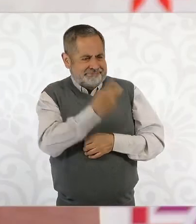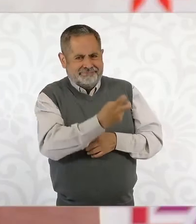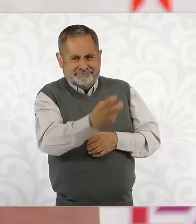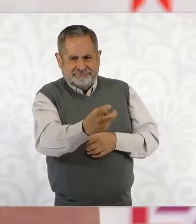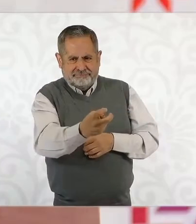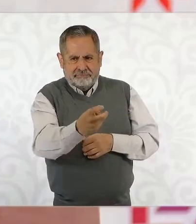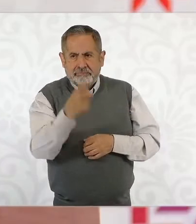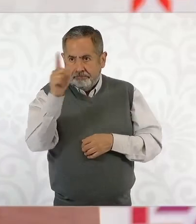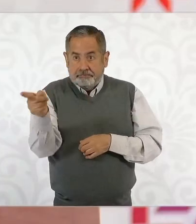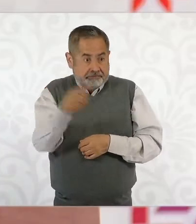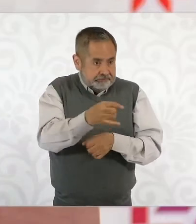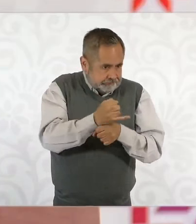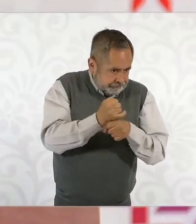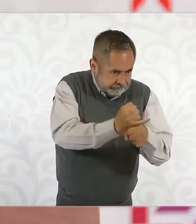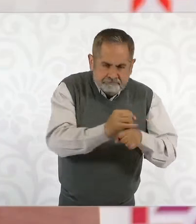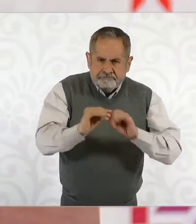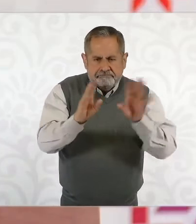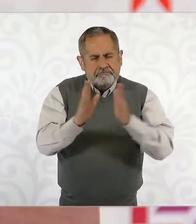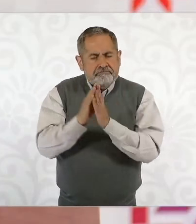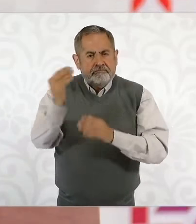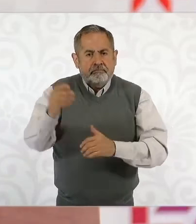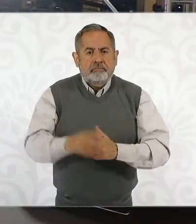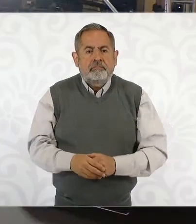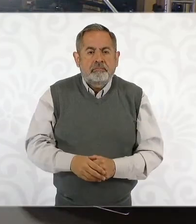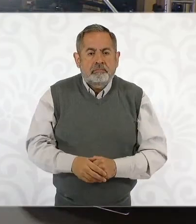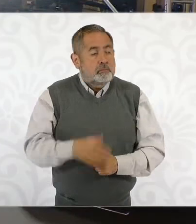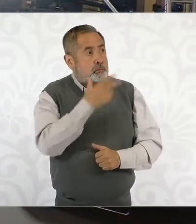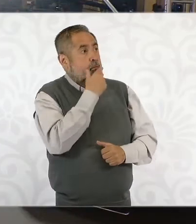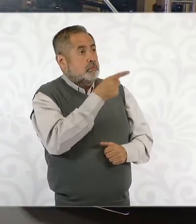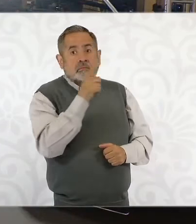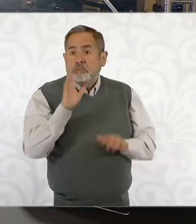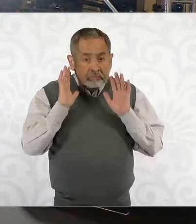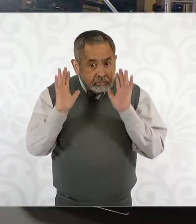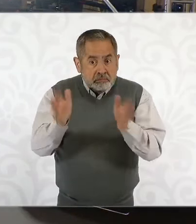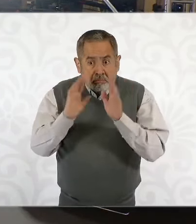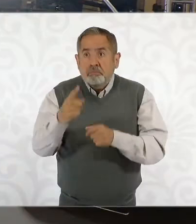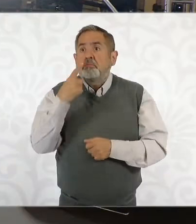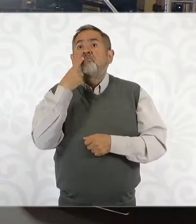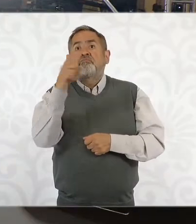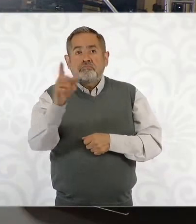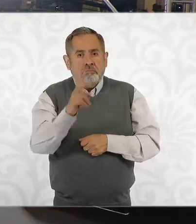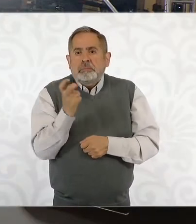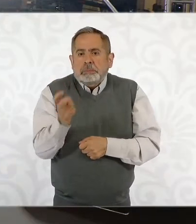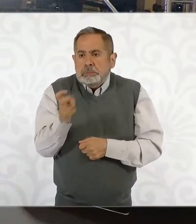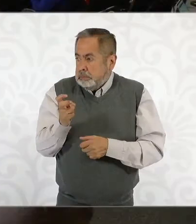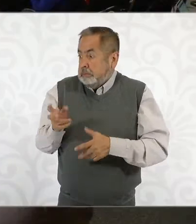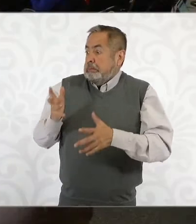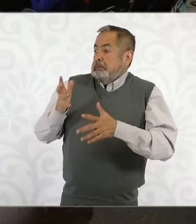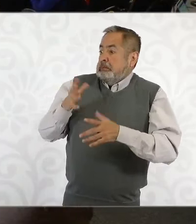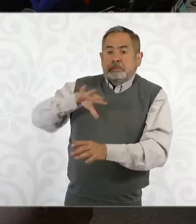pueda hacer sus investigaciones. Sí, bueno, las denuncias ya están, por eso están prófugos estas dos personas que huyeron a Estados Unidos y